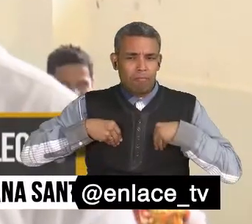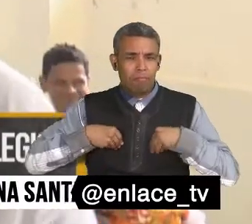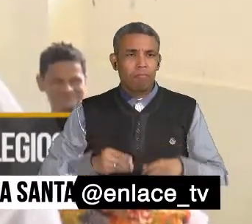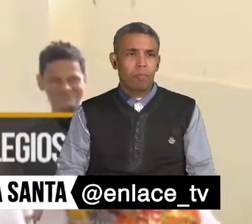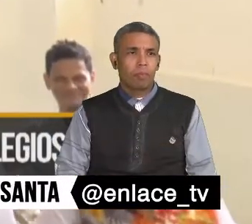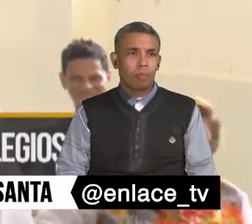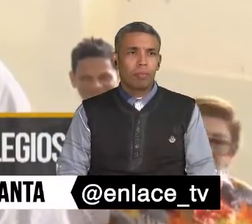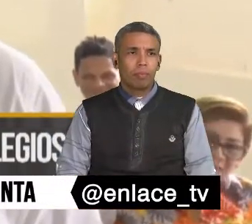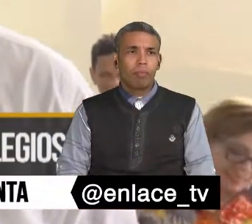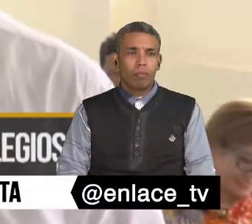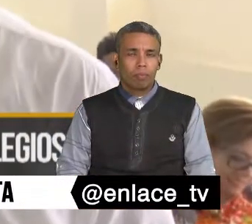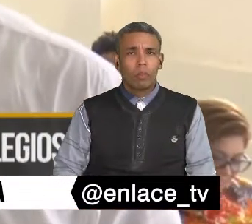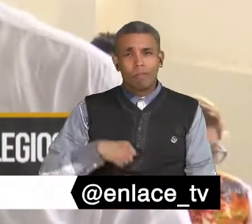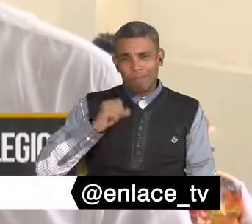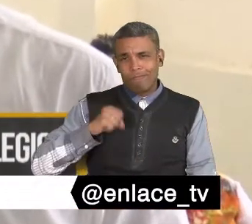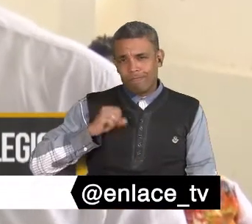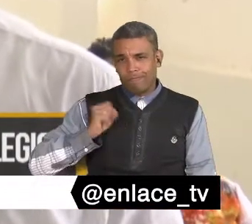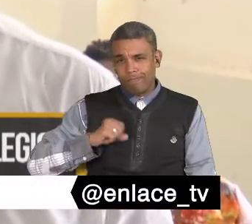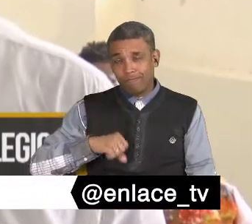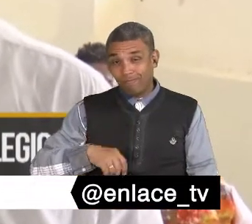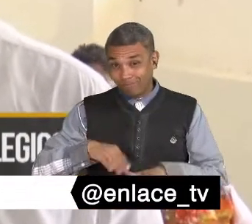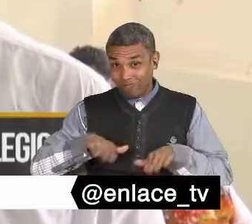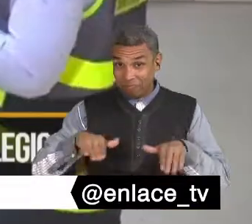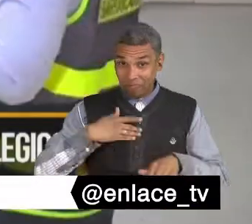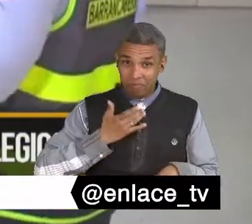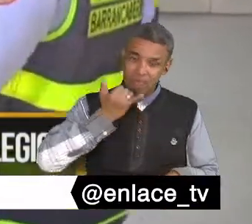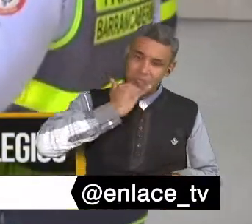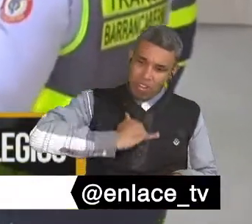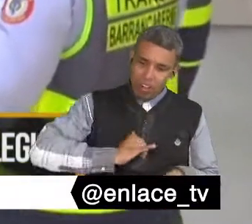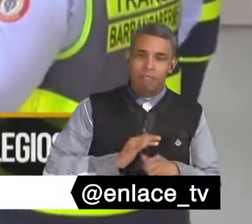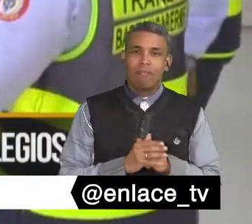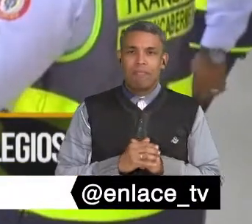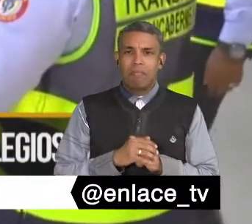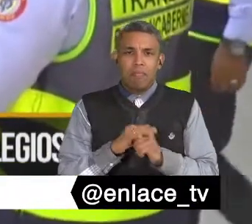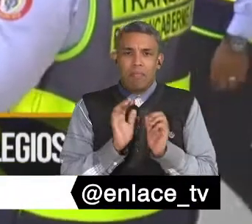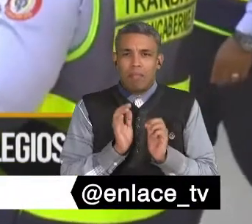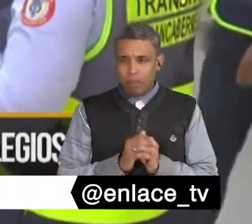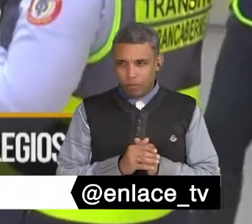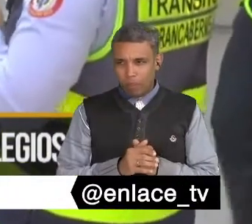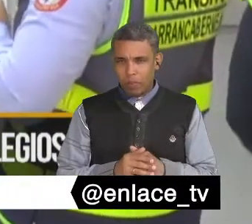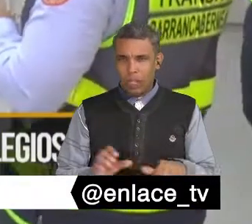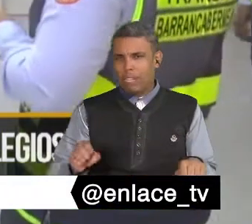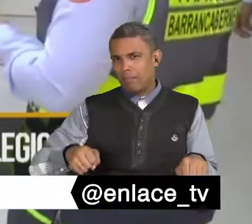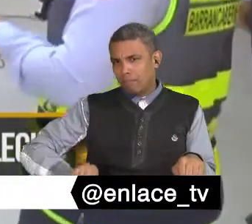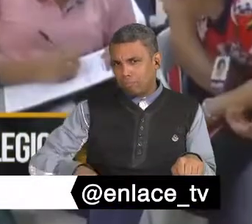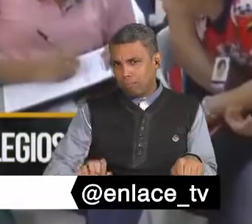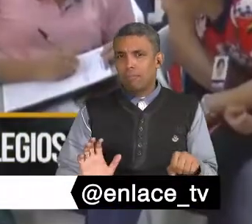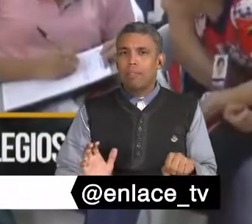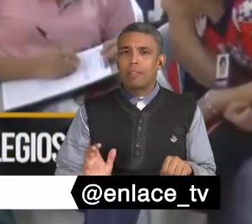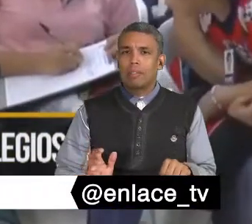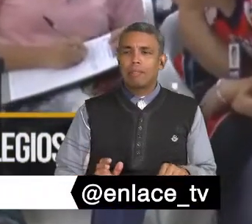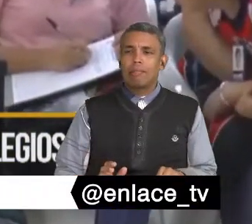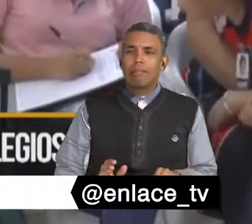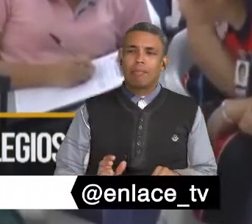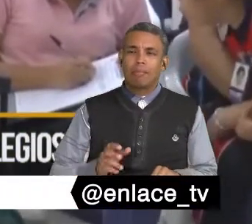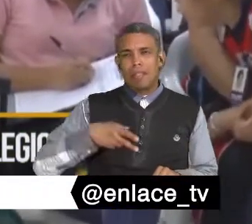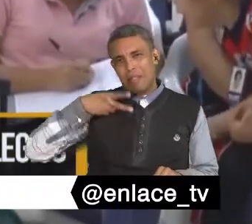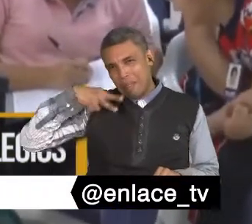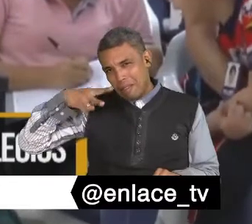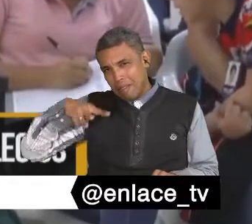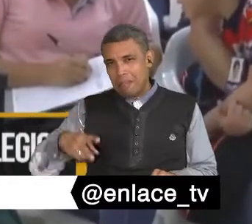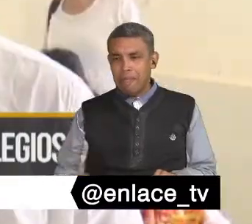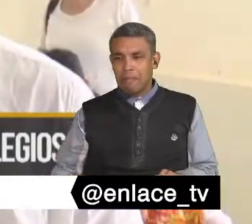cuenta a veces en las debilidades que de pronto en el transporte de la institución se viene dando, más que todo por